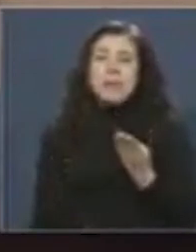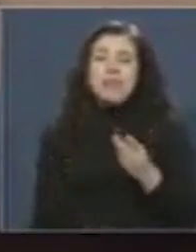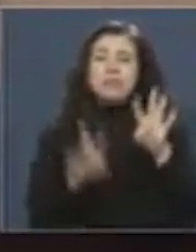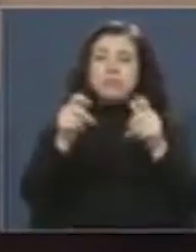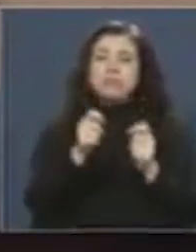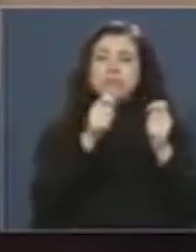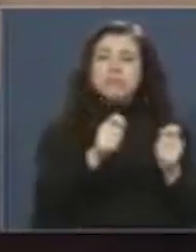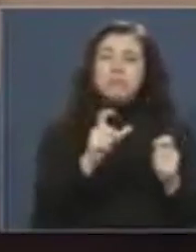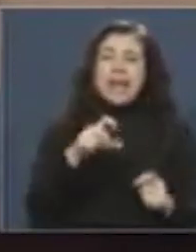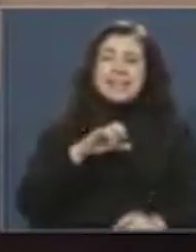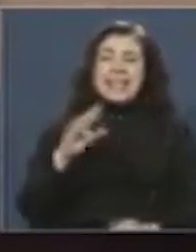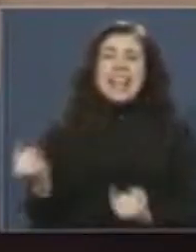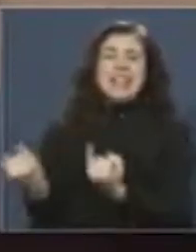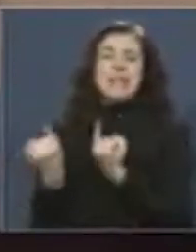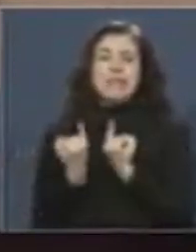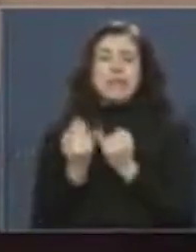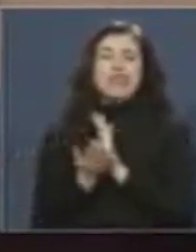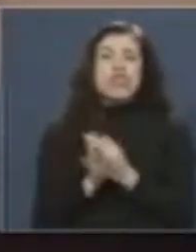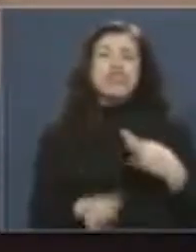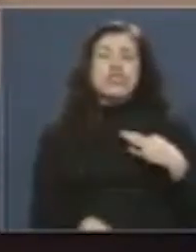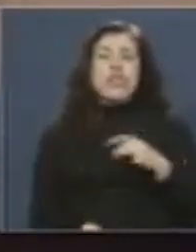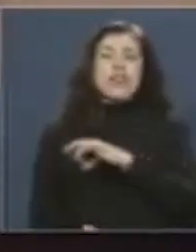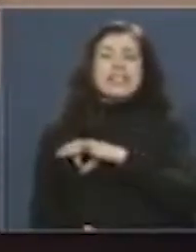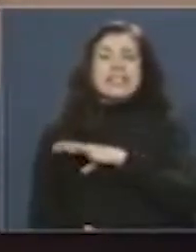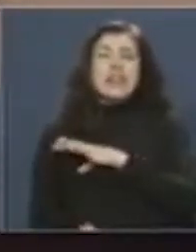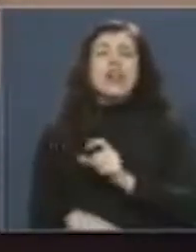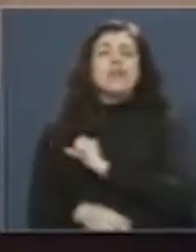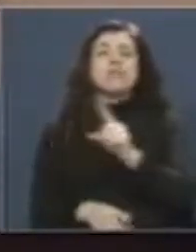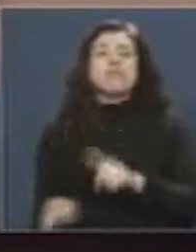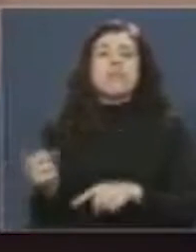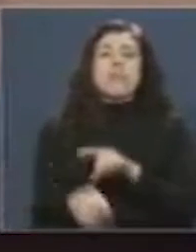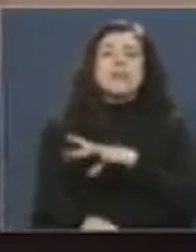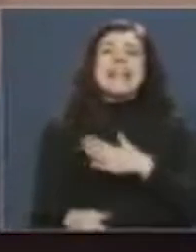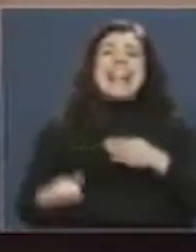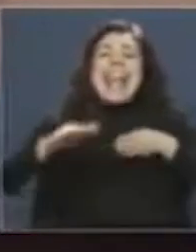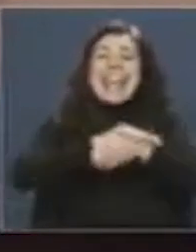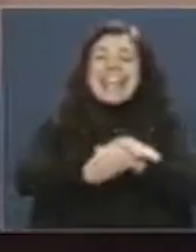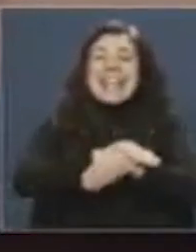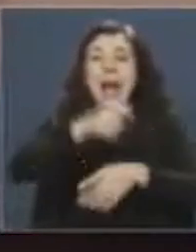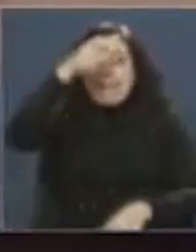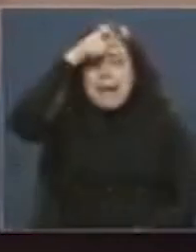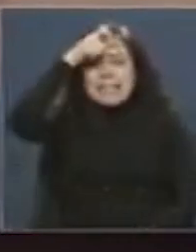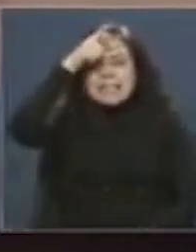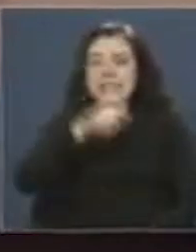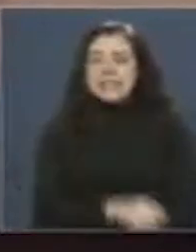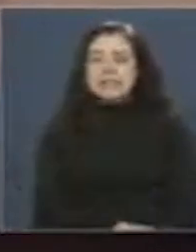oficie a la Cancillería para que informe todos los ciudadanos chilenos que han sido deportados intentando ingresar a